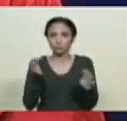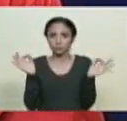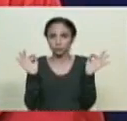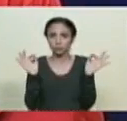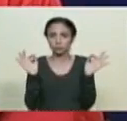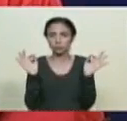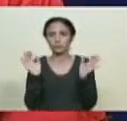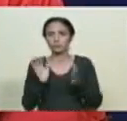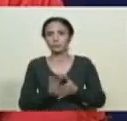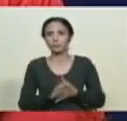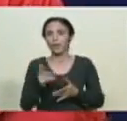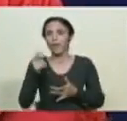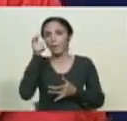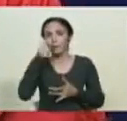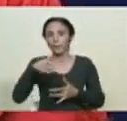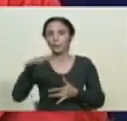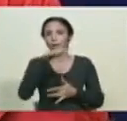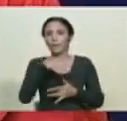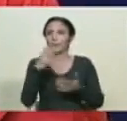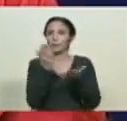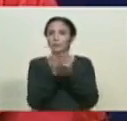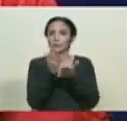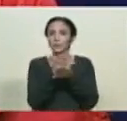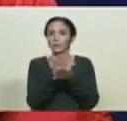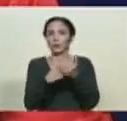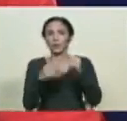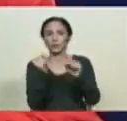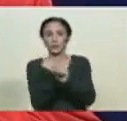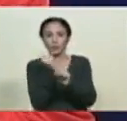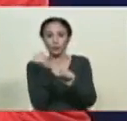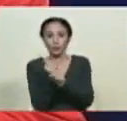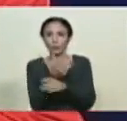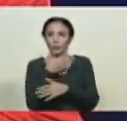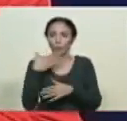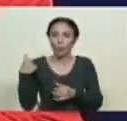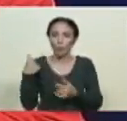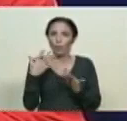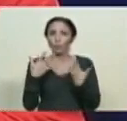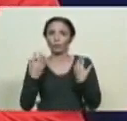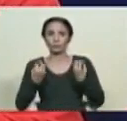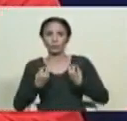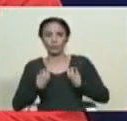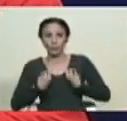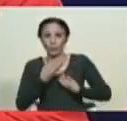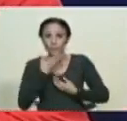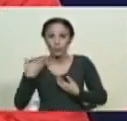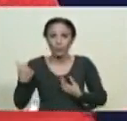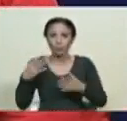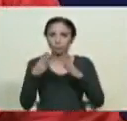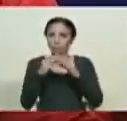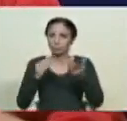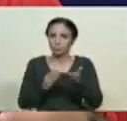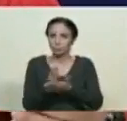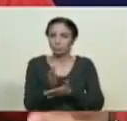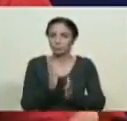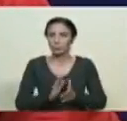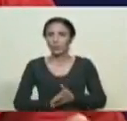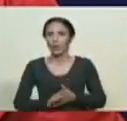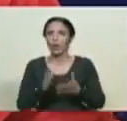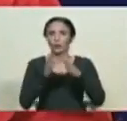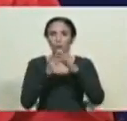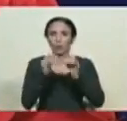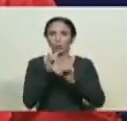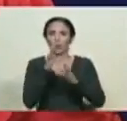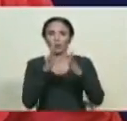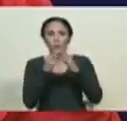del pueblo que ha venido apostando al buen vivir en Venezuela, a que los asuntos